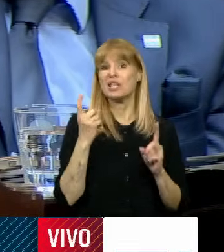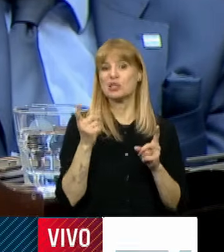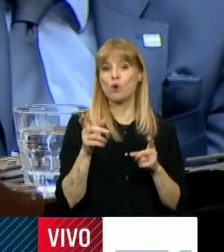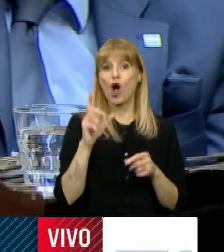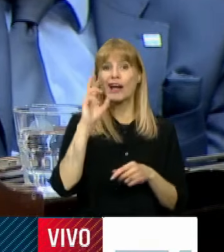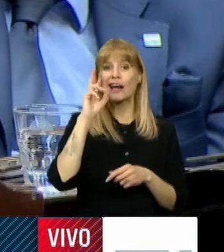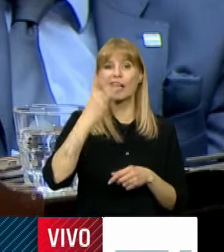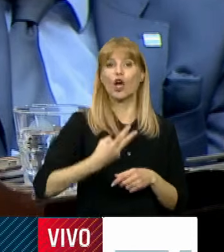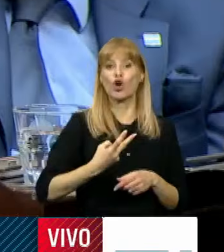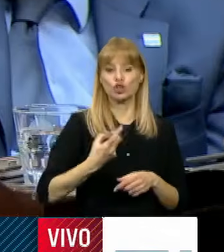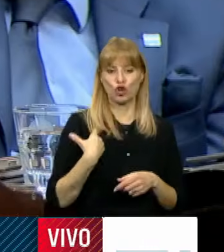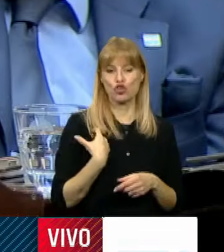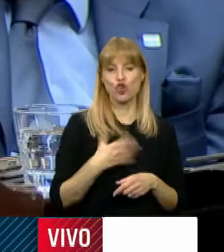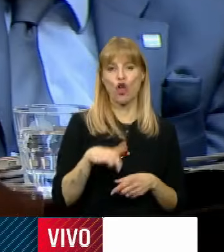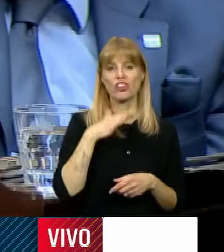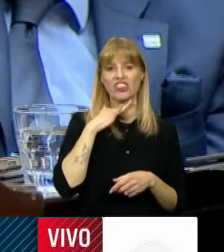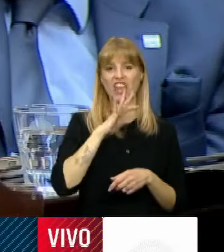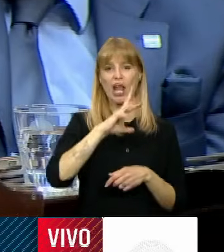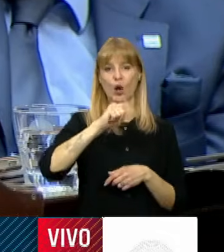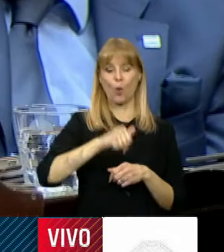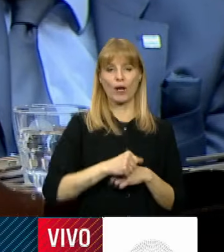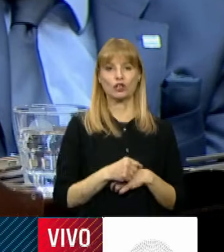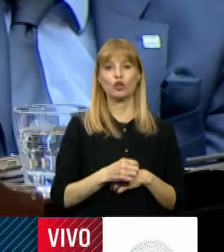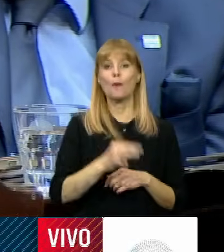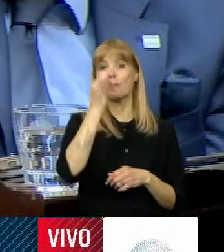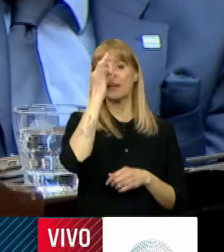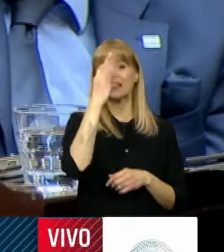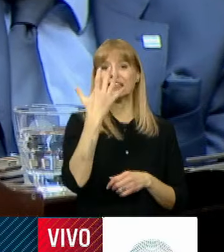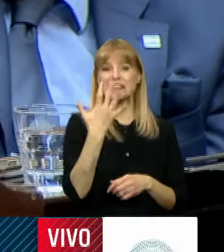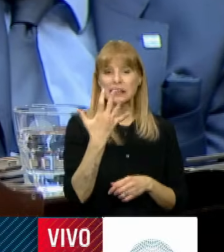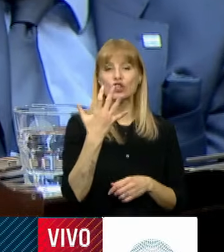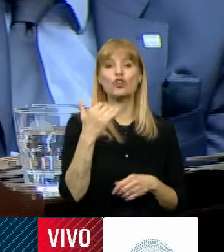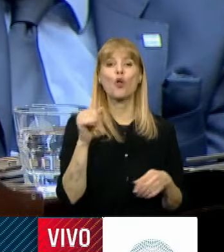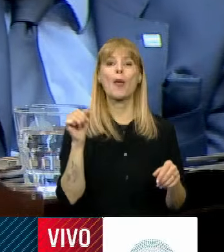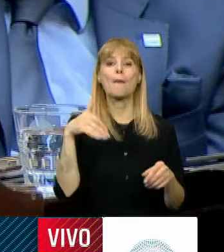El día 25 de marzo reprendió un periodista